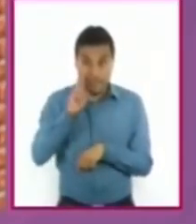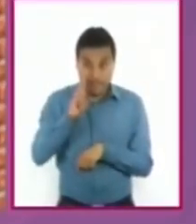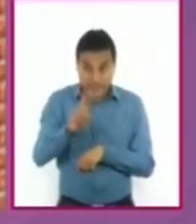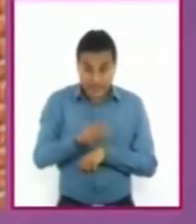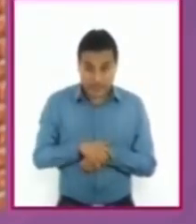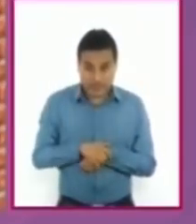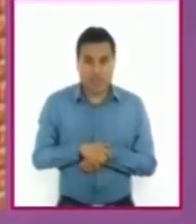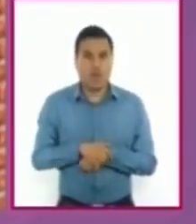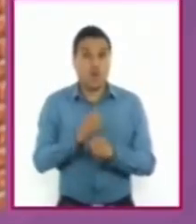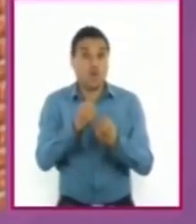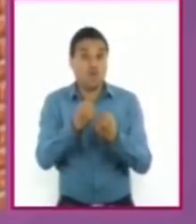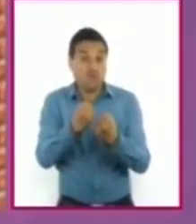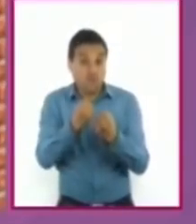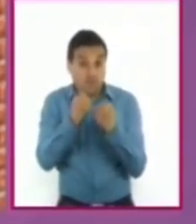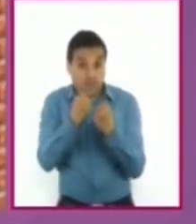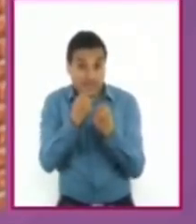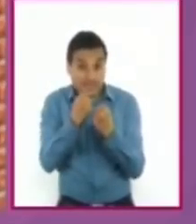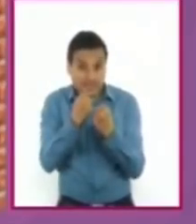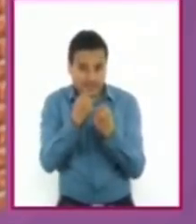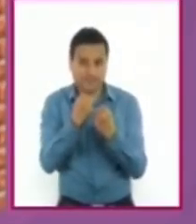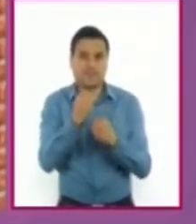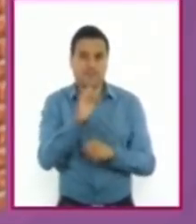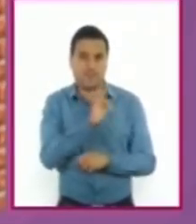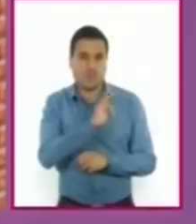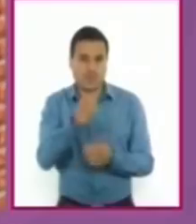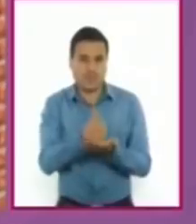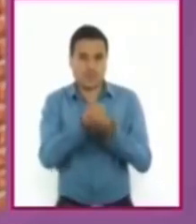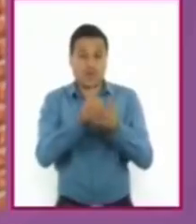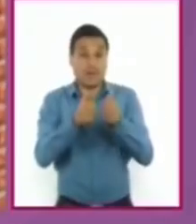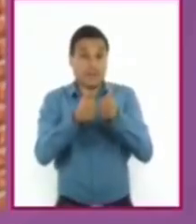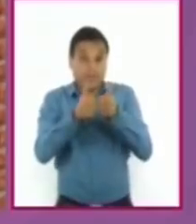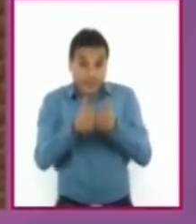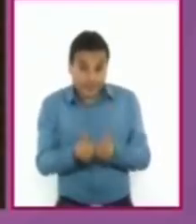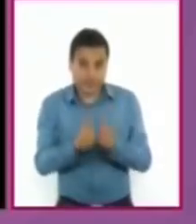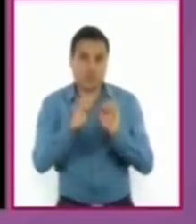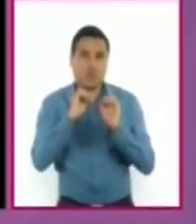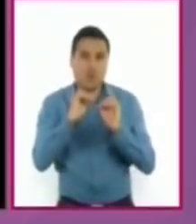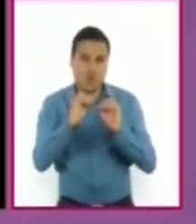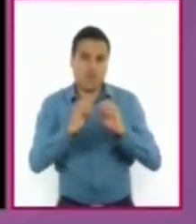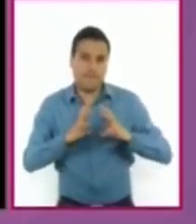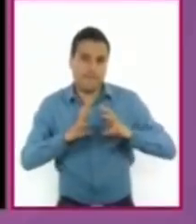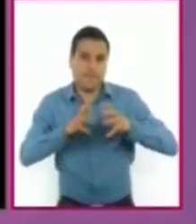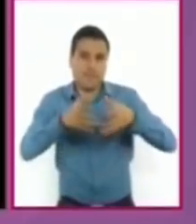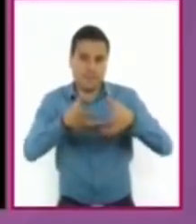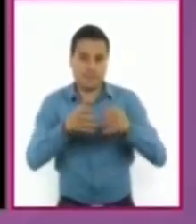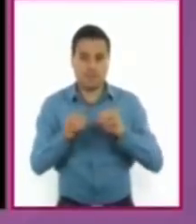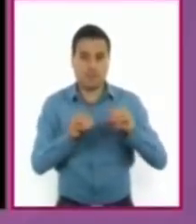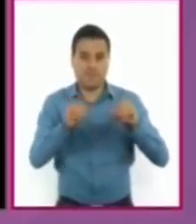fuerzas provocan el estado de reposo o de movimiento de los cuerpos.